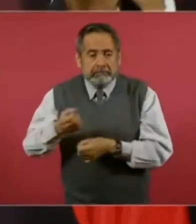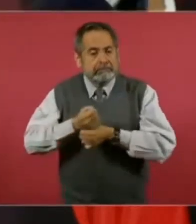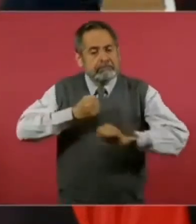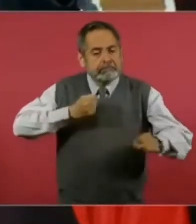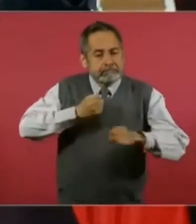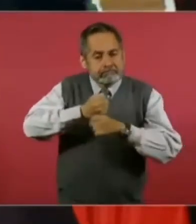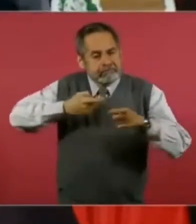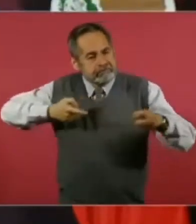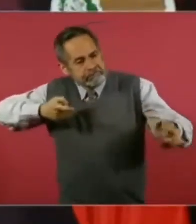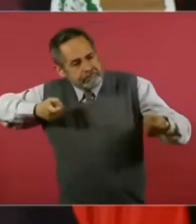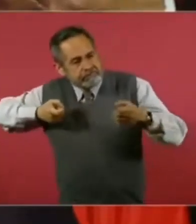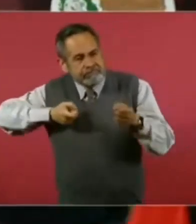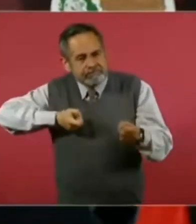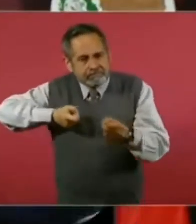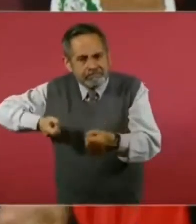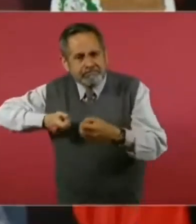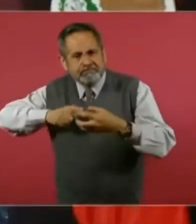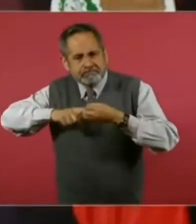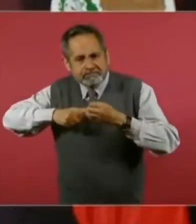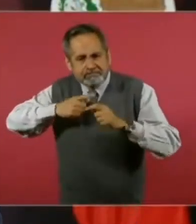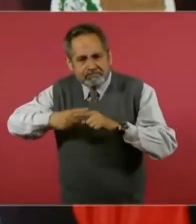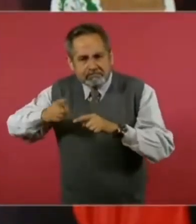pero hubo un acuerdo de gobiernos